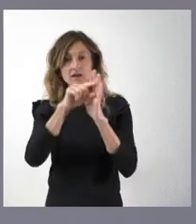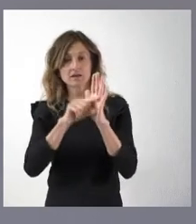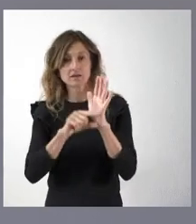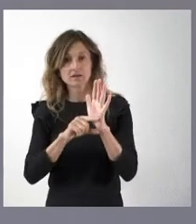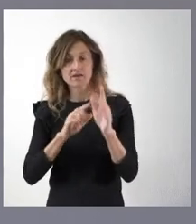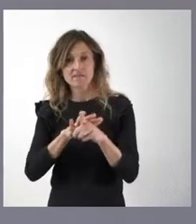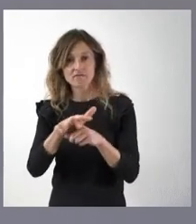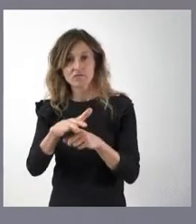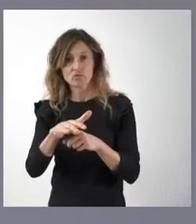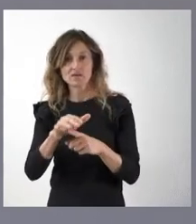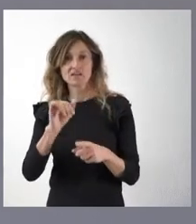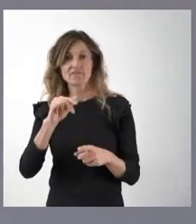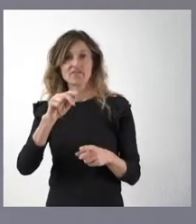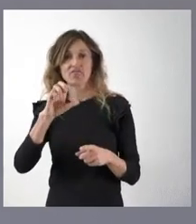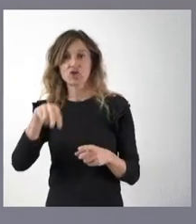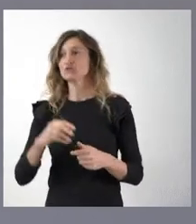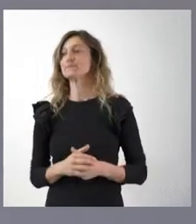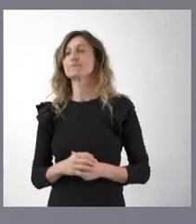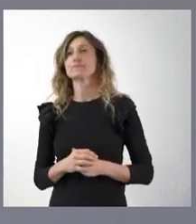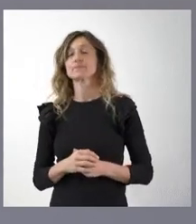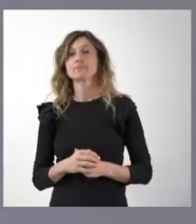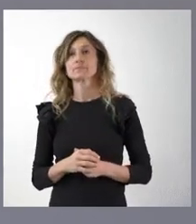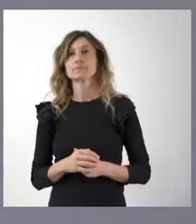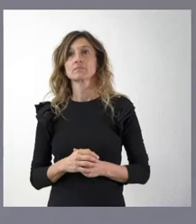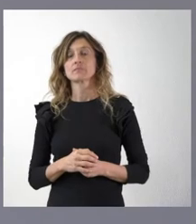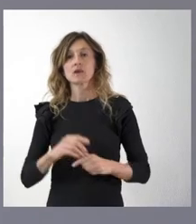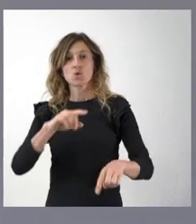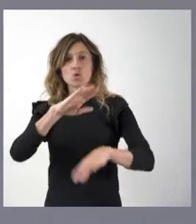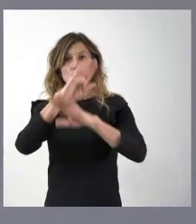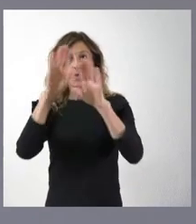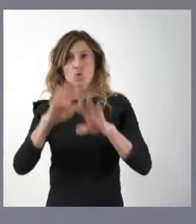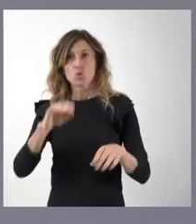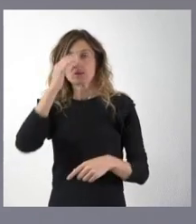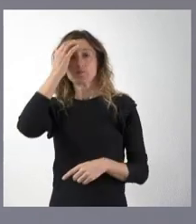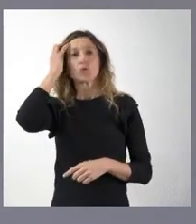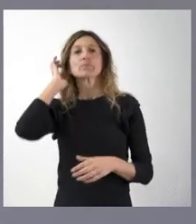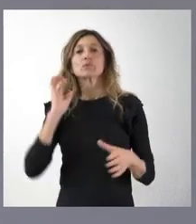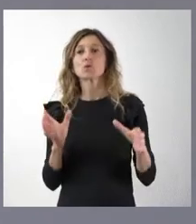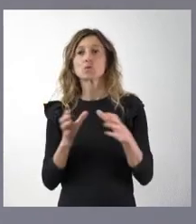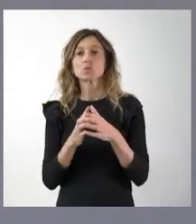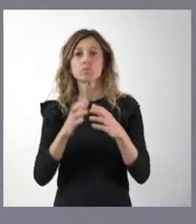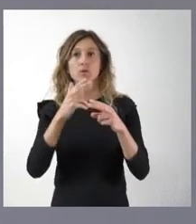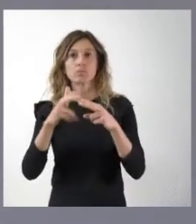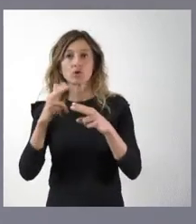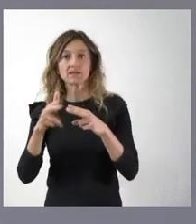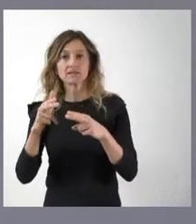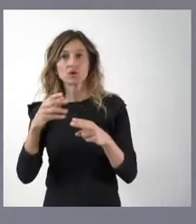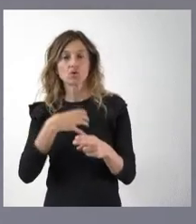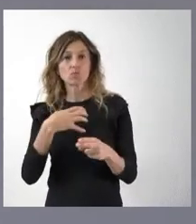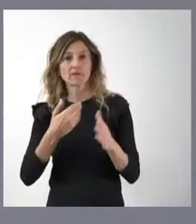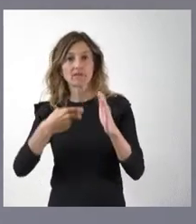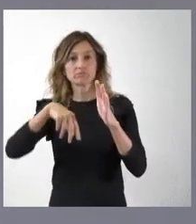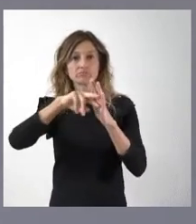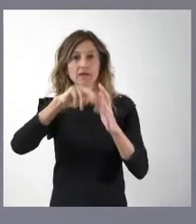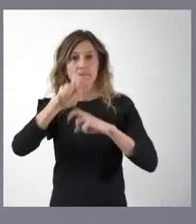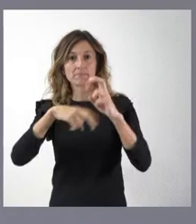influyen en la inflación y lo último así Si algún grupo político puede o no presentar enmiendas dentro